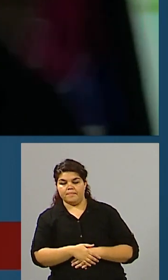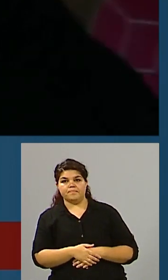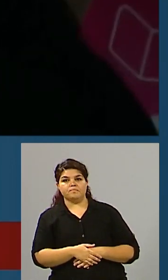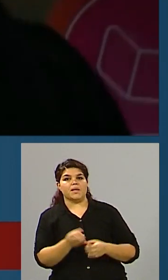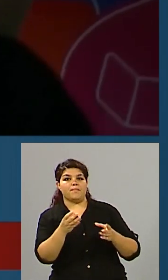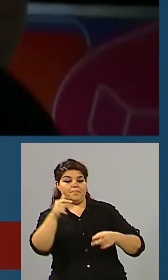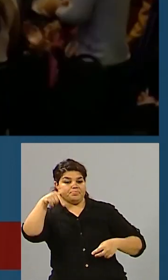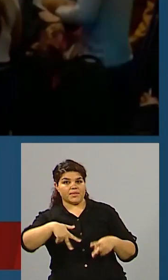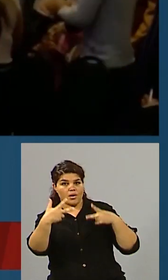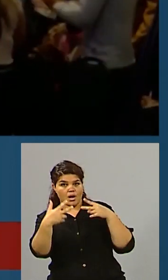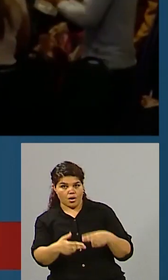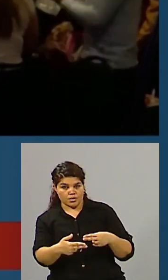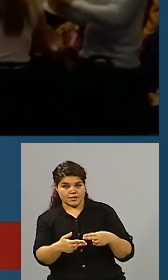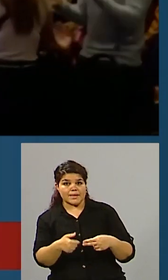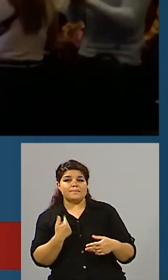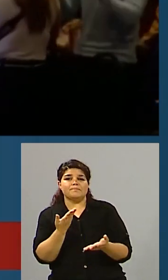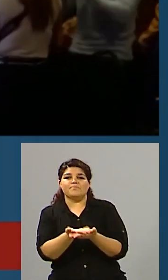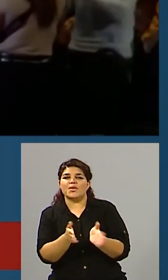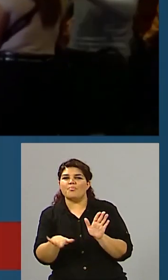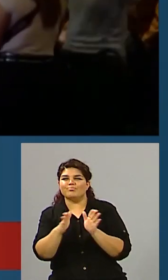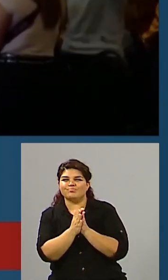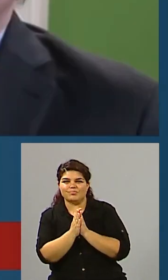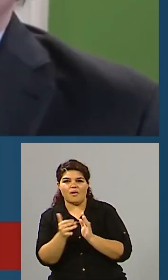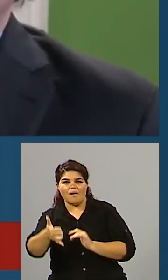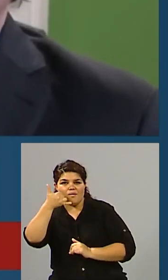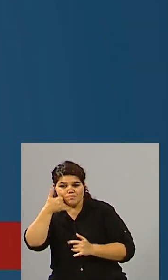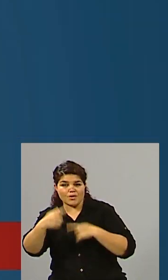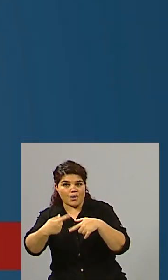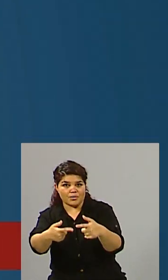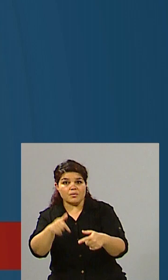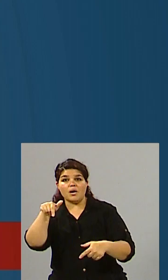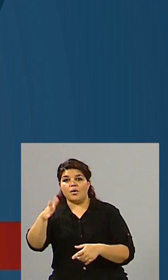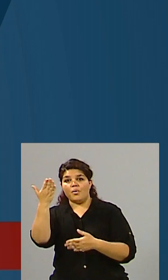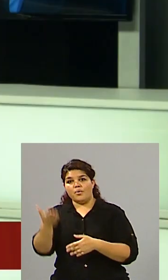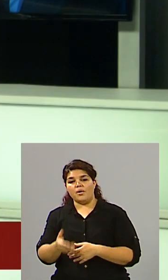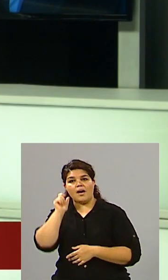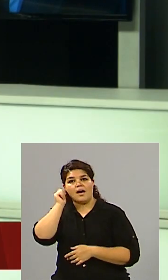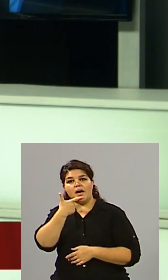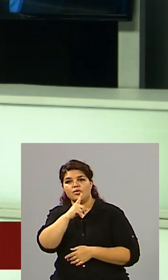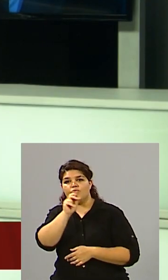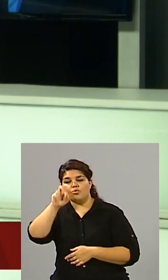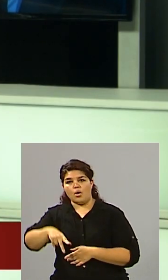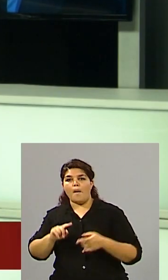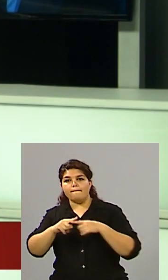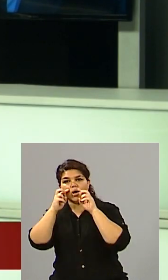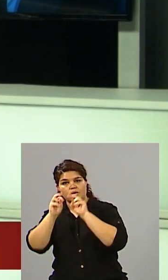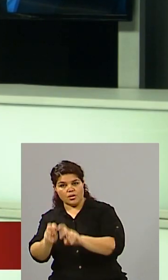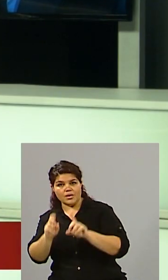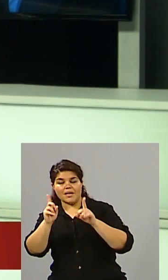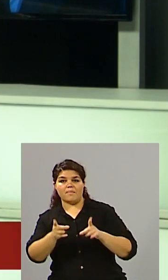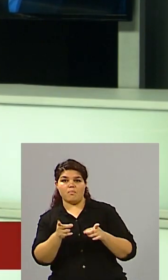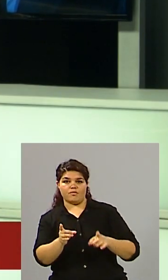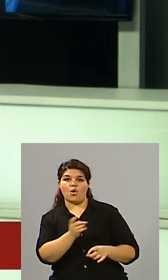Gastón, vamos a ir a una pausa. Le pido que se quede ahí. Les decimos a quienes nos están viendo que estamos con Gastón Muti, politólogo, docente universitario, bueno, haciendo